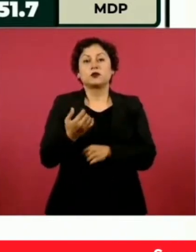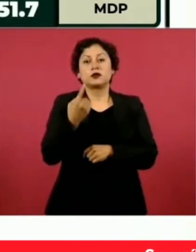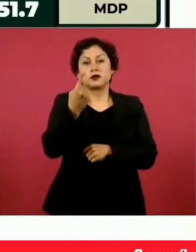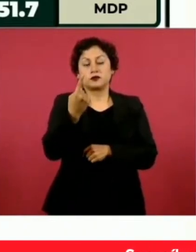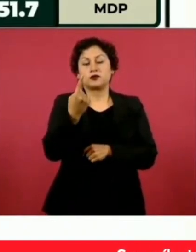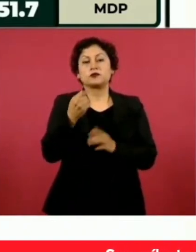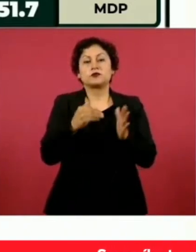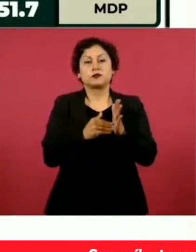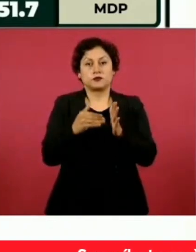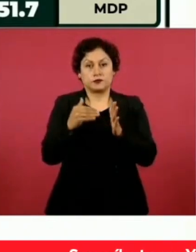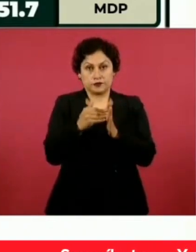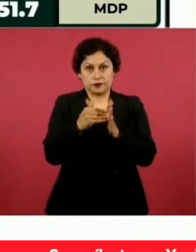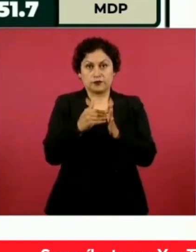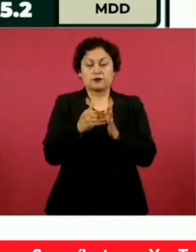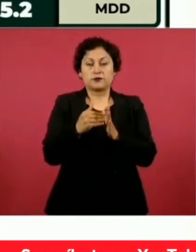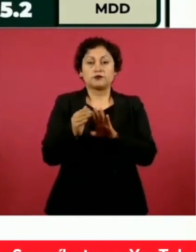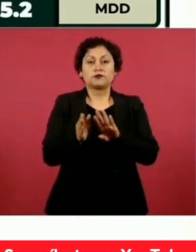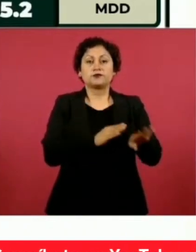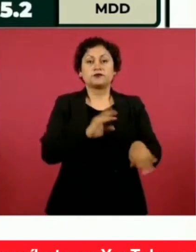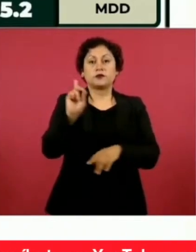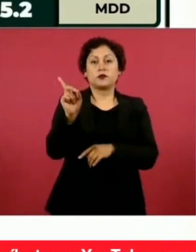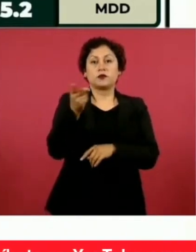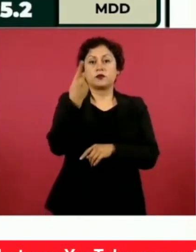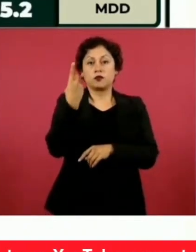en dólares americanos